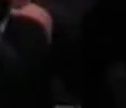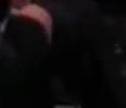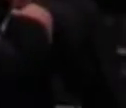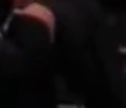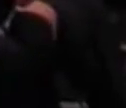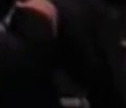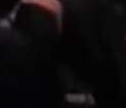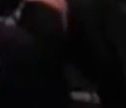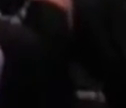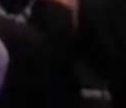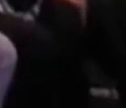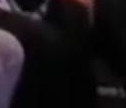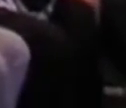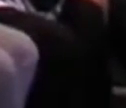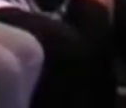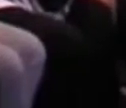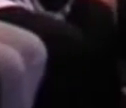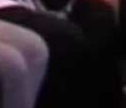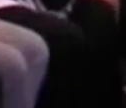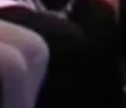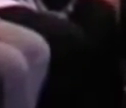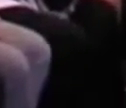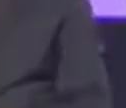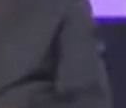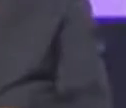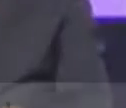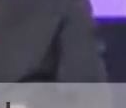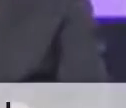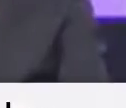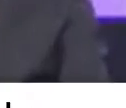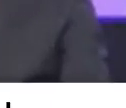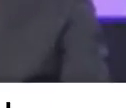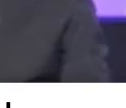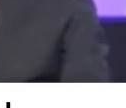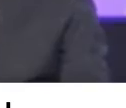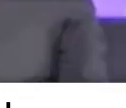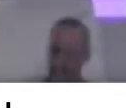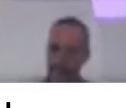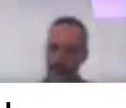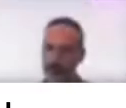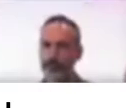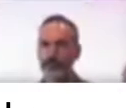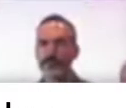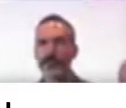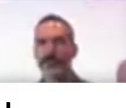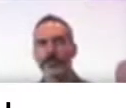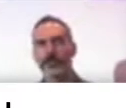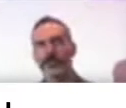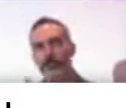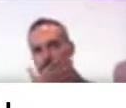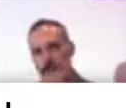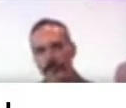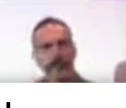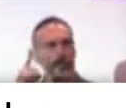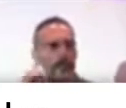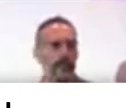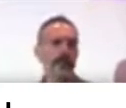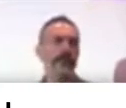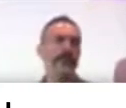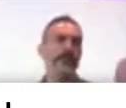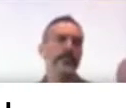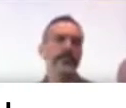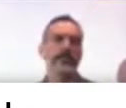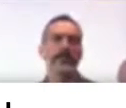Gracias. Saludo con mucho respeto a los hombres, a las mujeres,